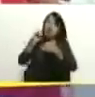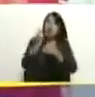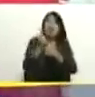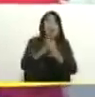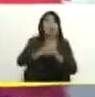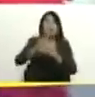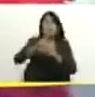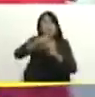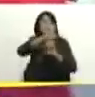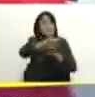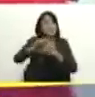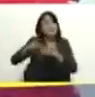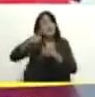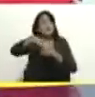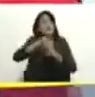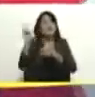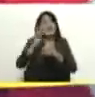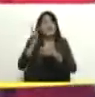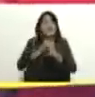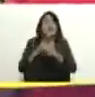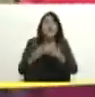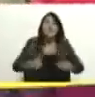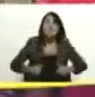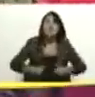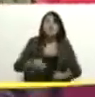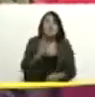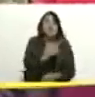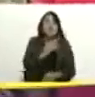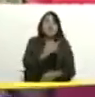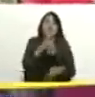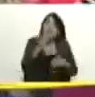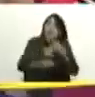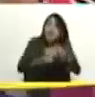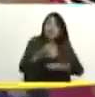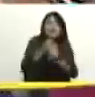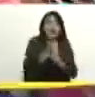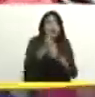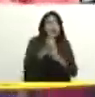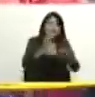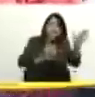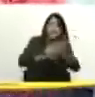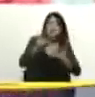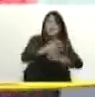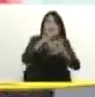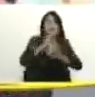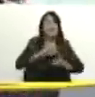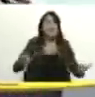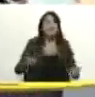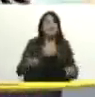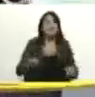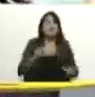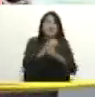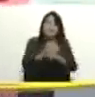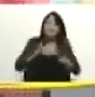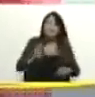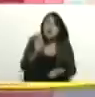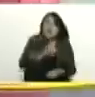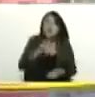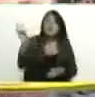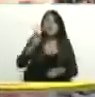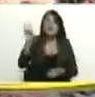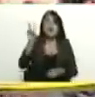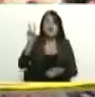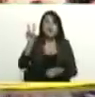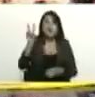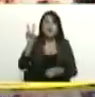propio, construyendo nuestra prosperidad, nuestra grandeza, nuestra felicidad, nuestra democracia.